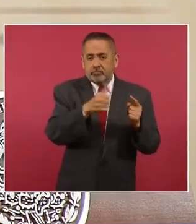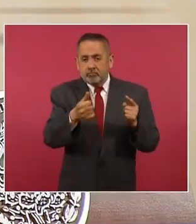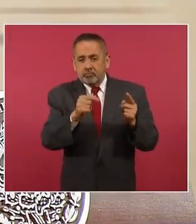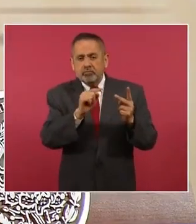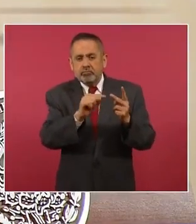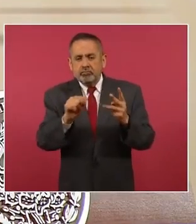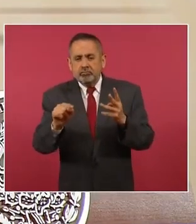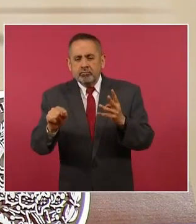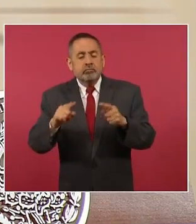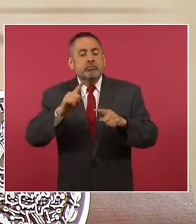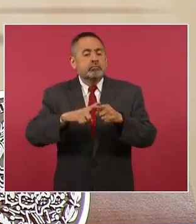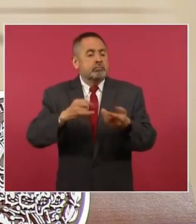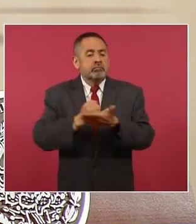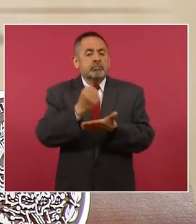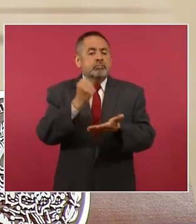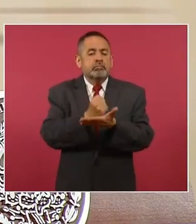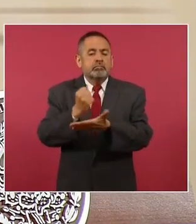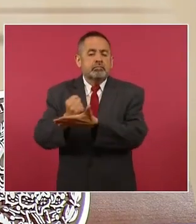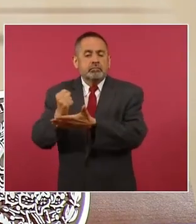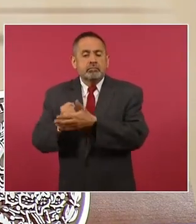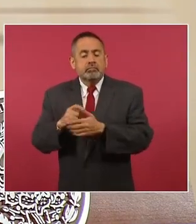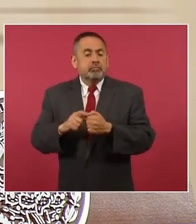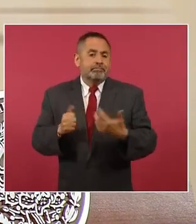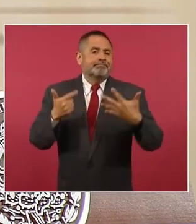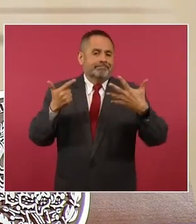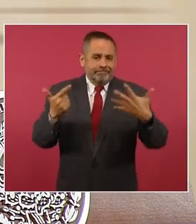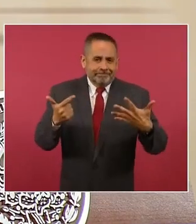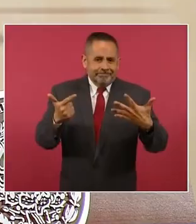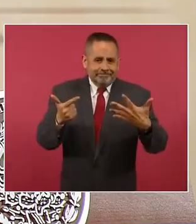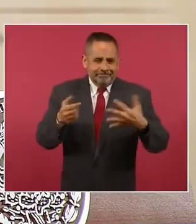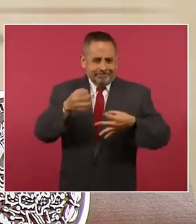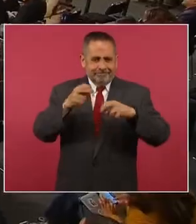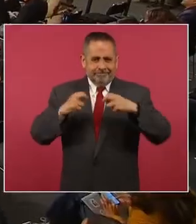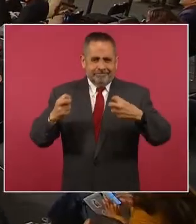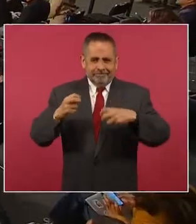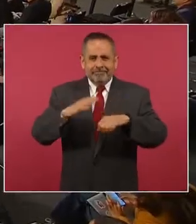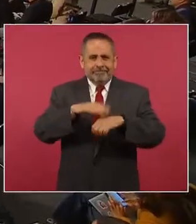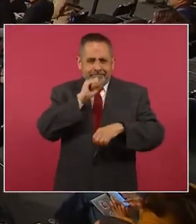aprobaron esa resolución 7 ministros más.